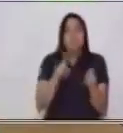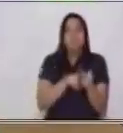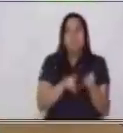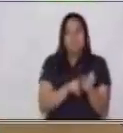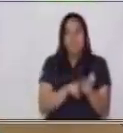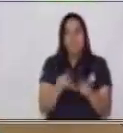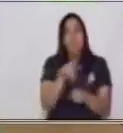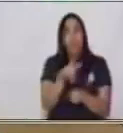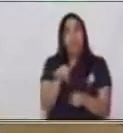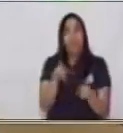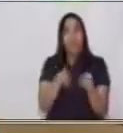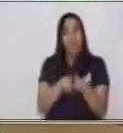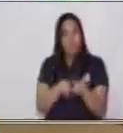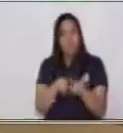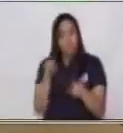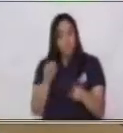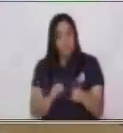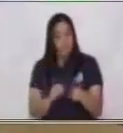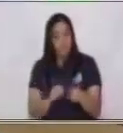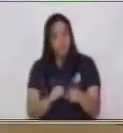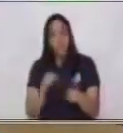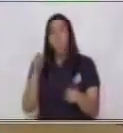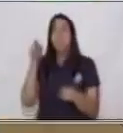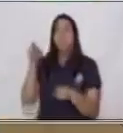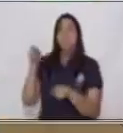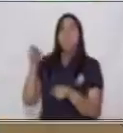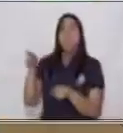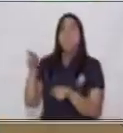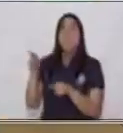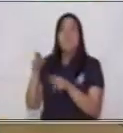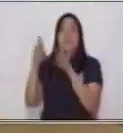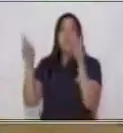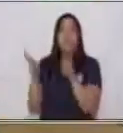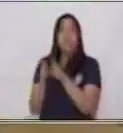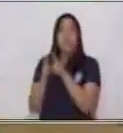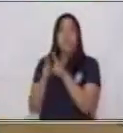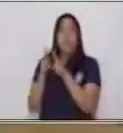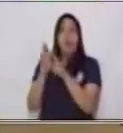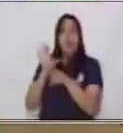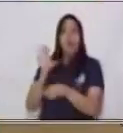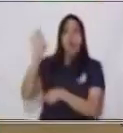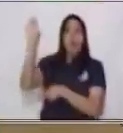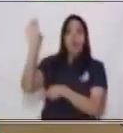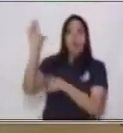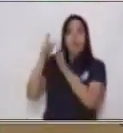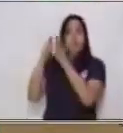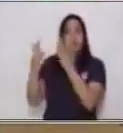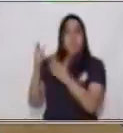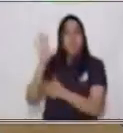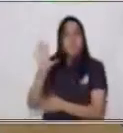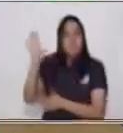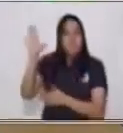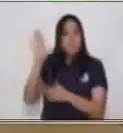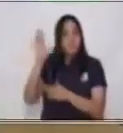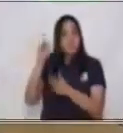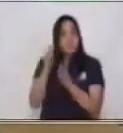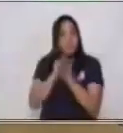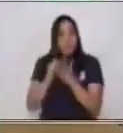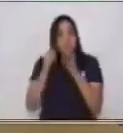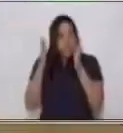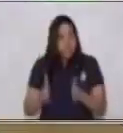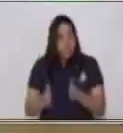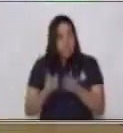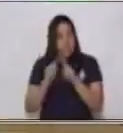es producto de alguien, por lo tanto hay derechos de autor, entonces no podemos modificar esa información.